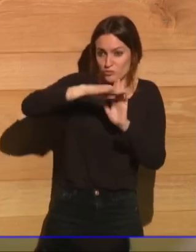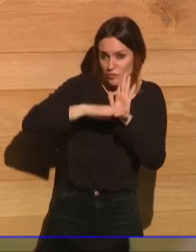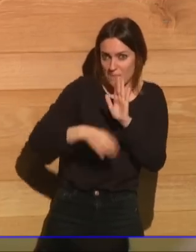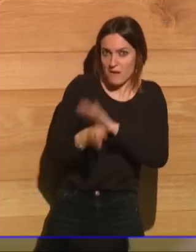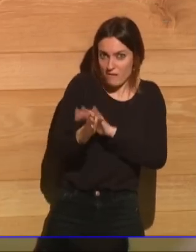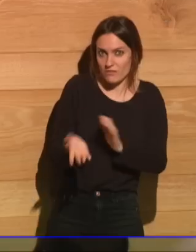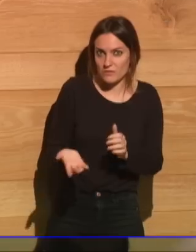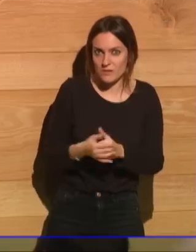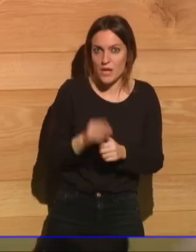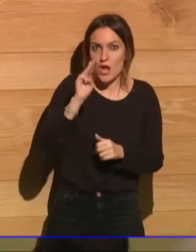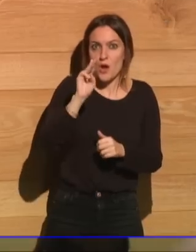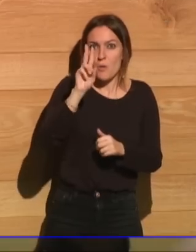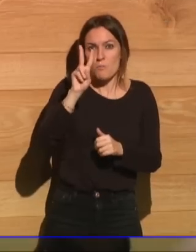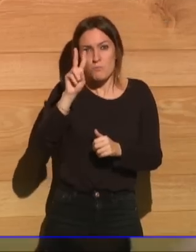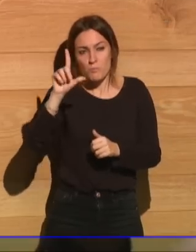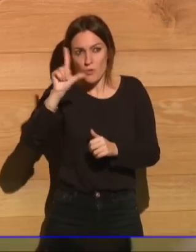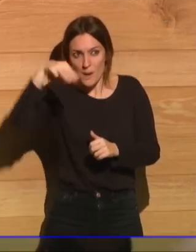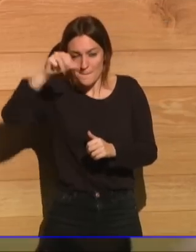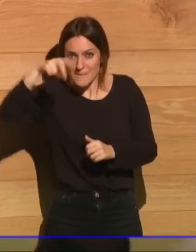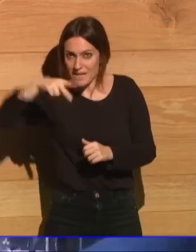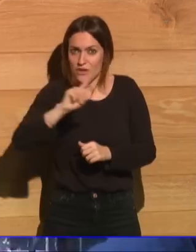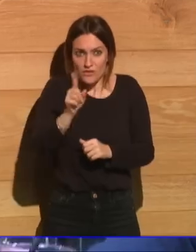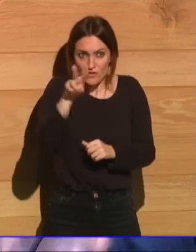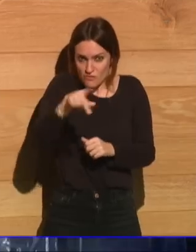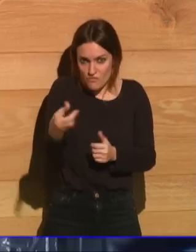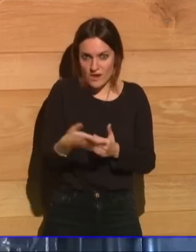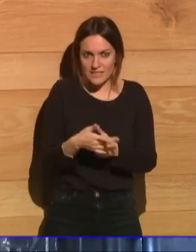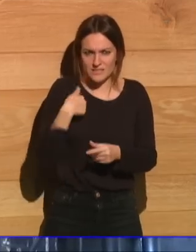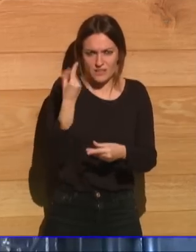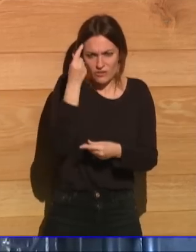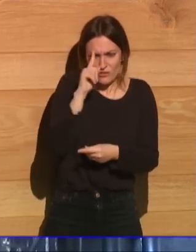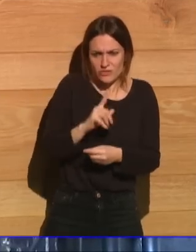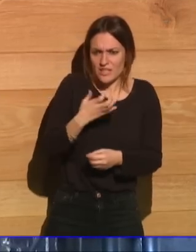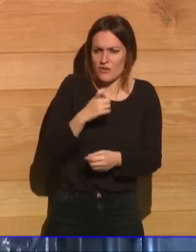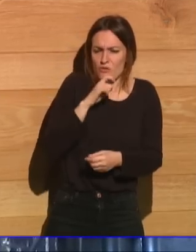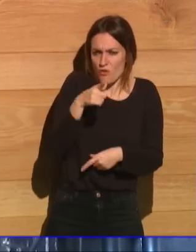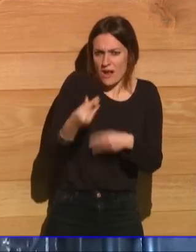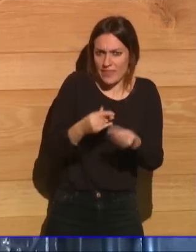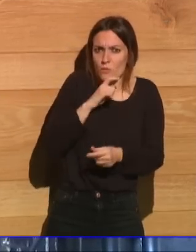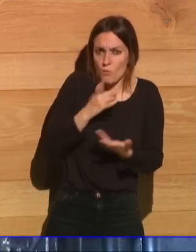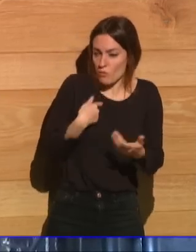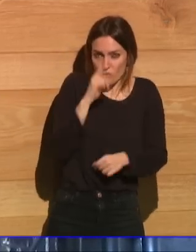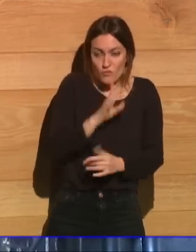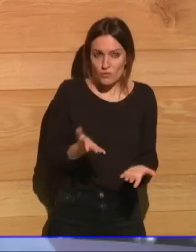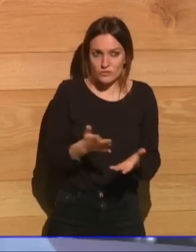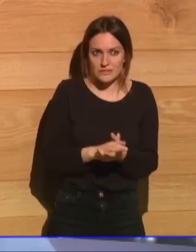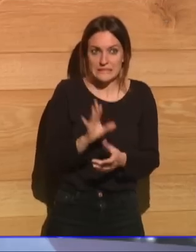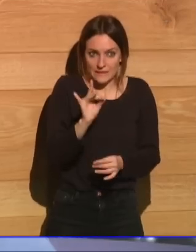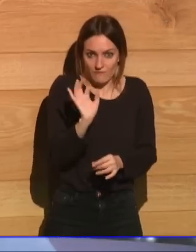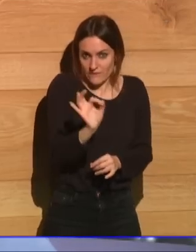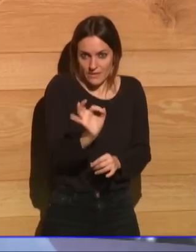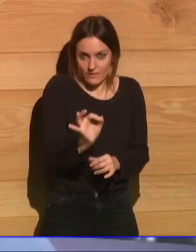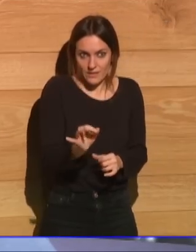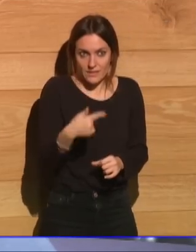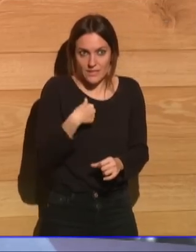es Pullman. Es que está haciendo un western, que no sé ni cómo lo haces. O sea, no sé Sí, no sí. puedo ni reproducirlo. Sí, en cuanto me lo ha feado, si es verdad, es que